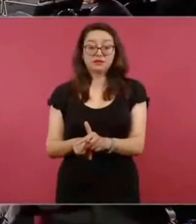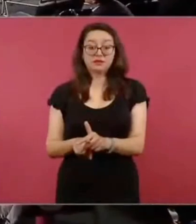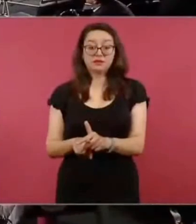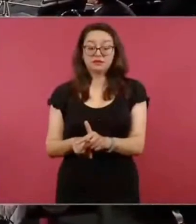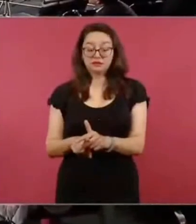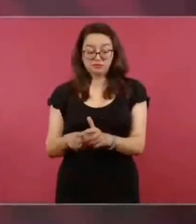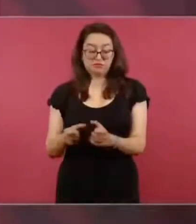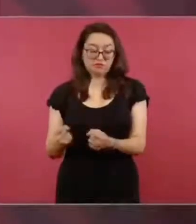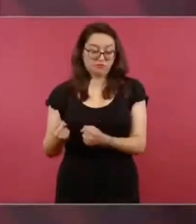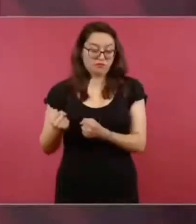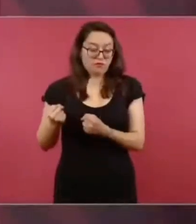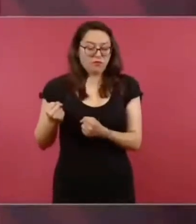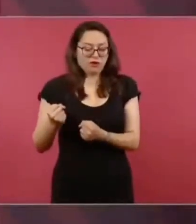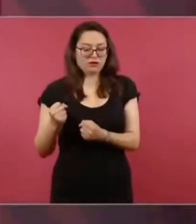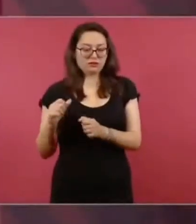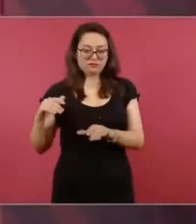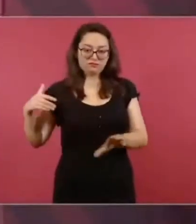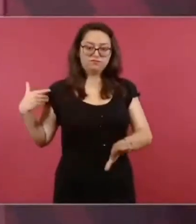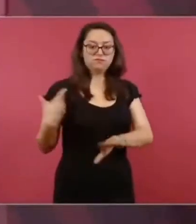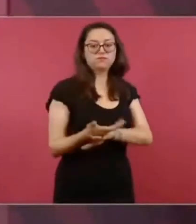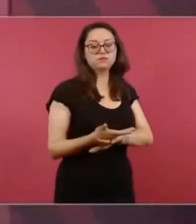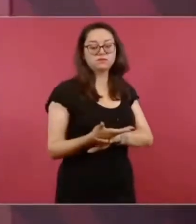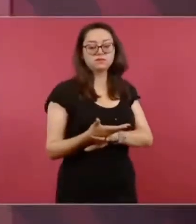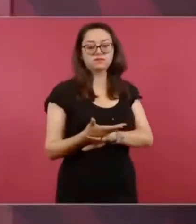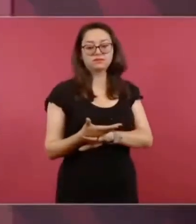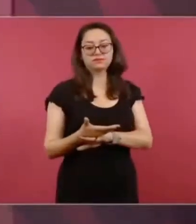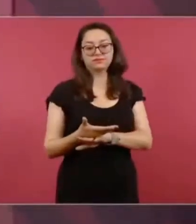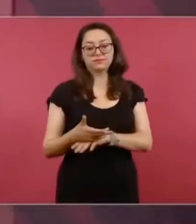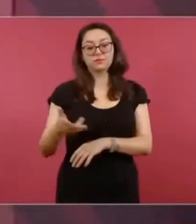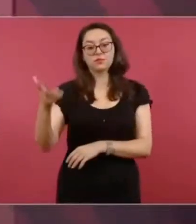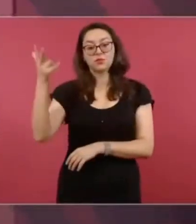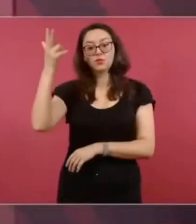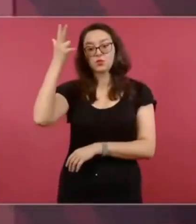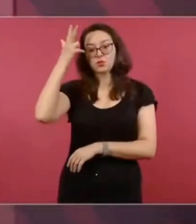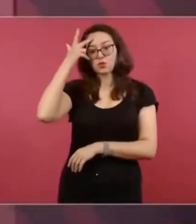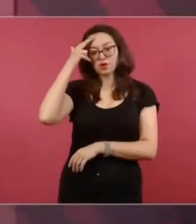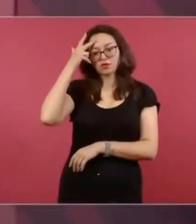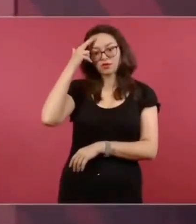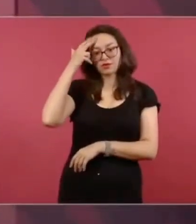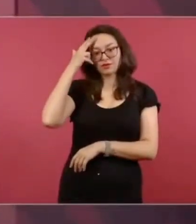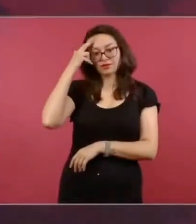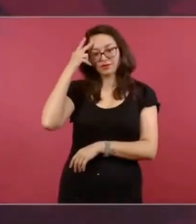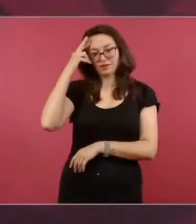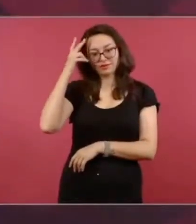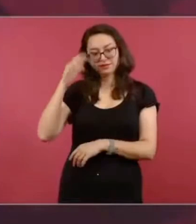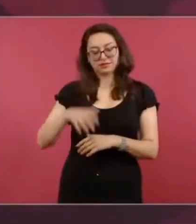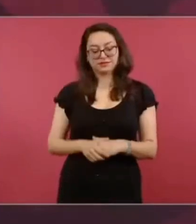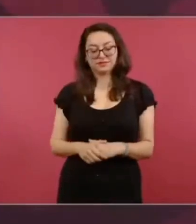un golpe de Estado, Porfirio Díaz, con la bandera de la no reelección,